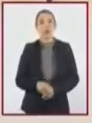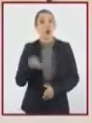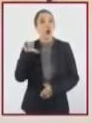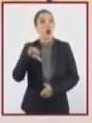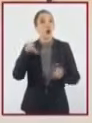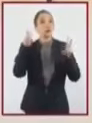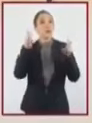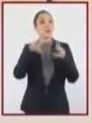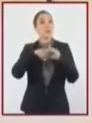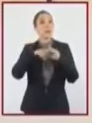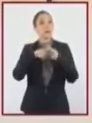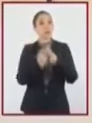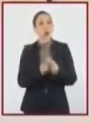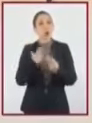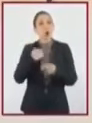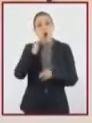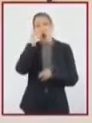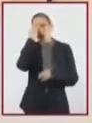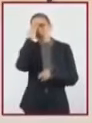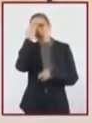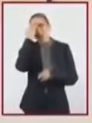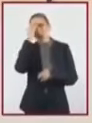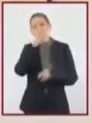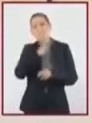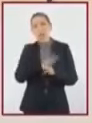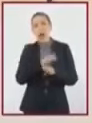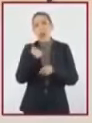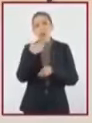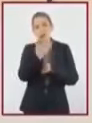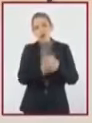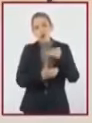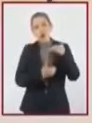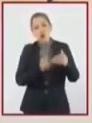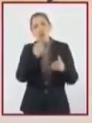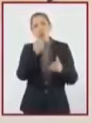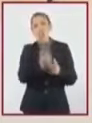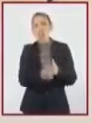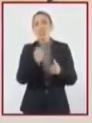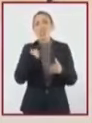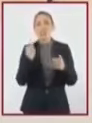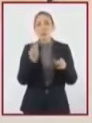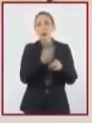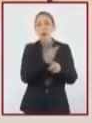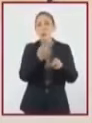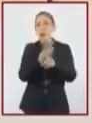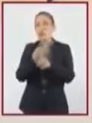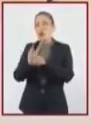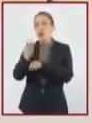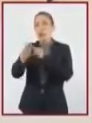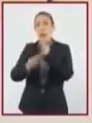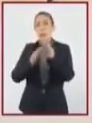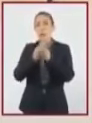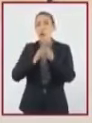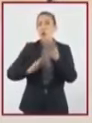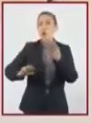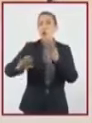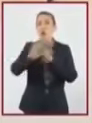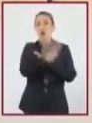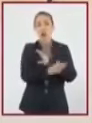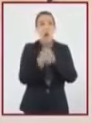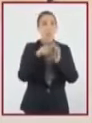hoy, iniciaremos un recorrido por los principales procesos y acontecimientos mundiales ocurridos